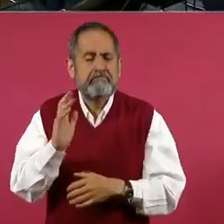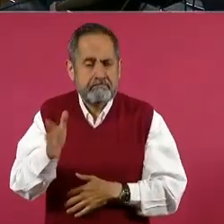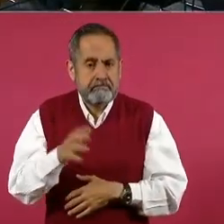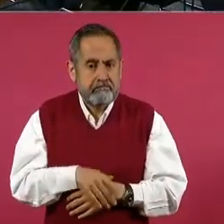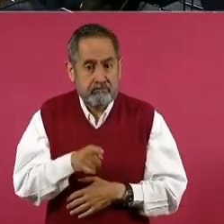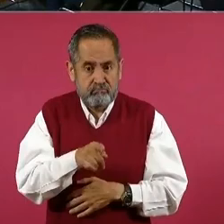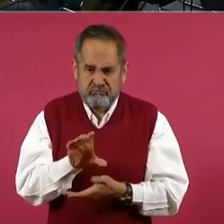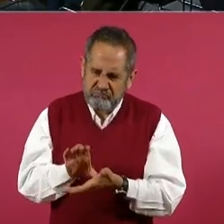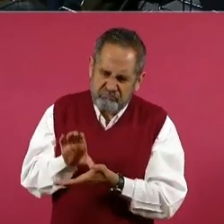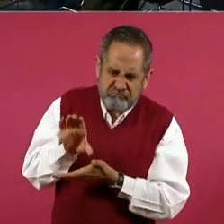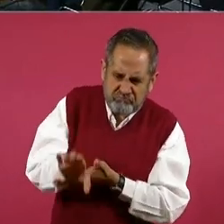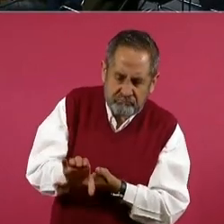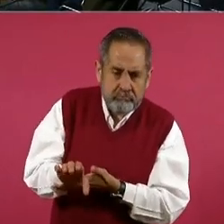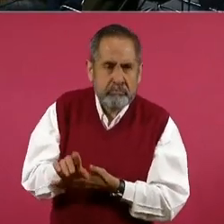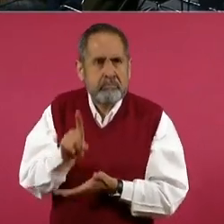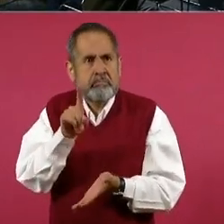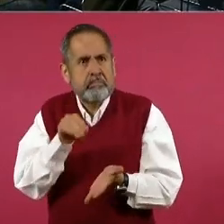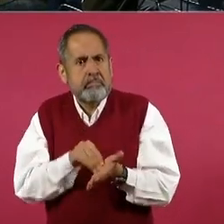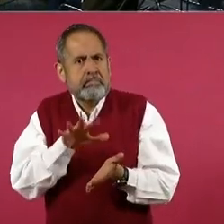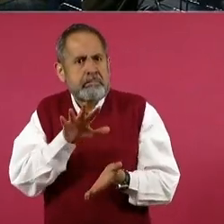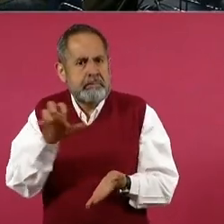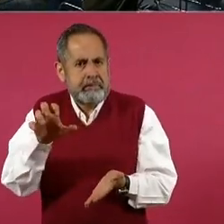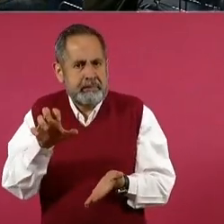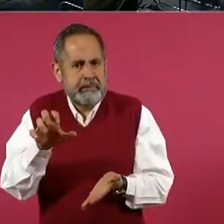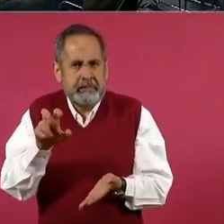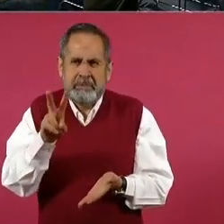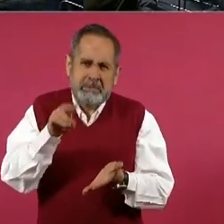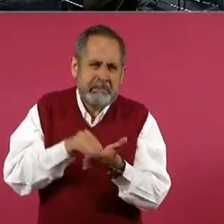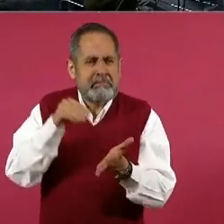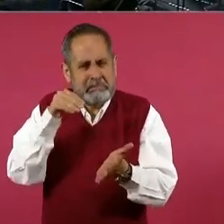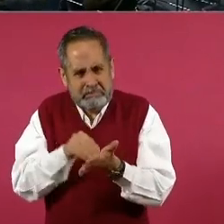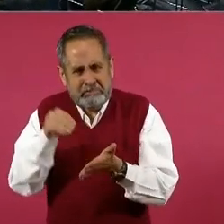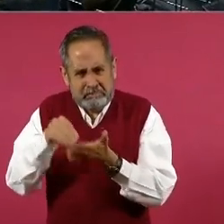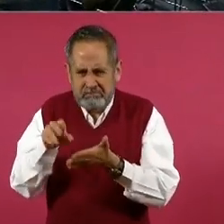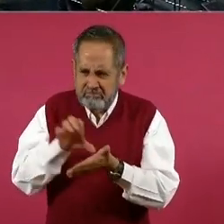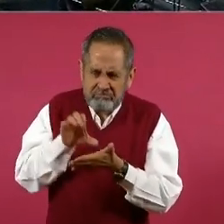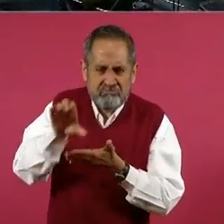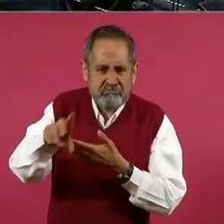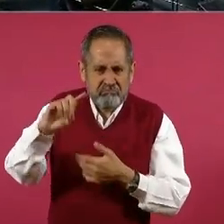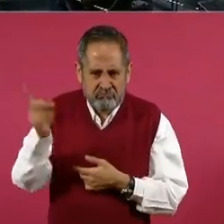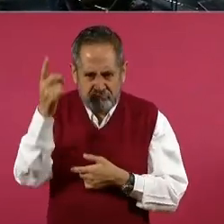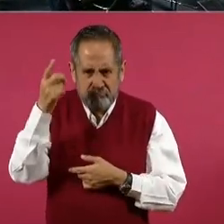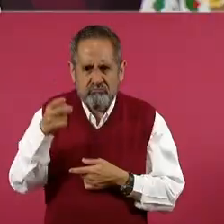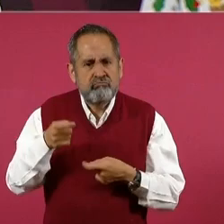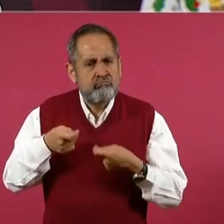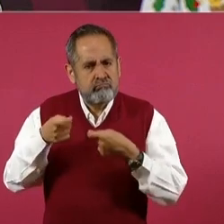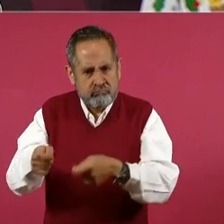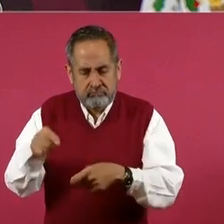Van a invertir también como 1,500, 2,000 millones de dólares